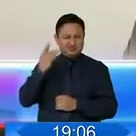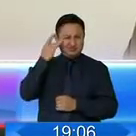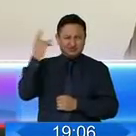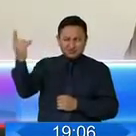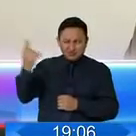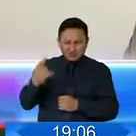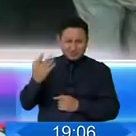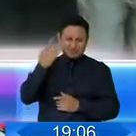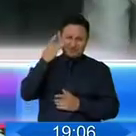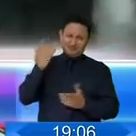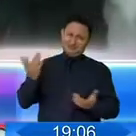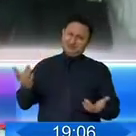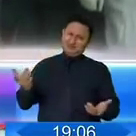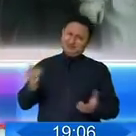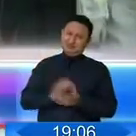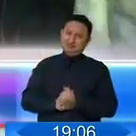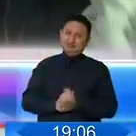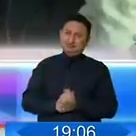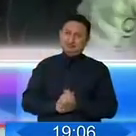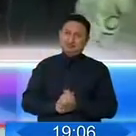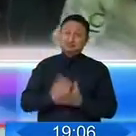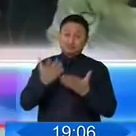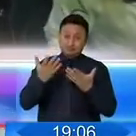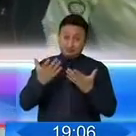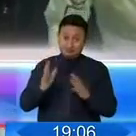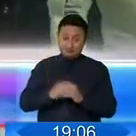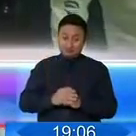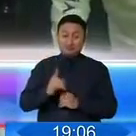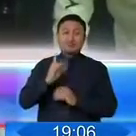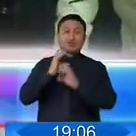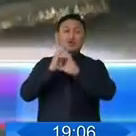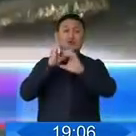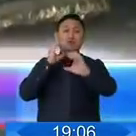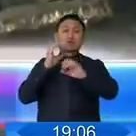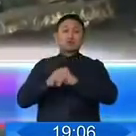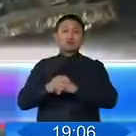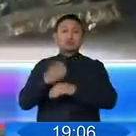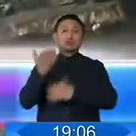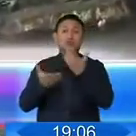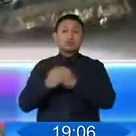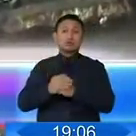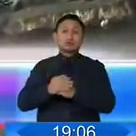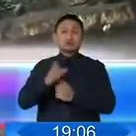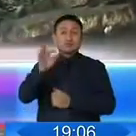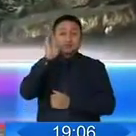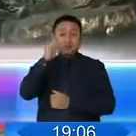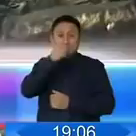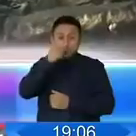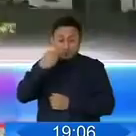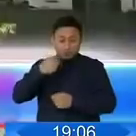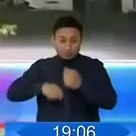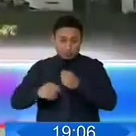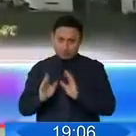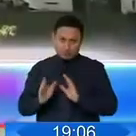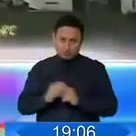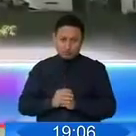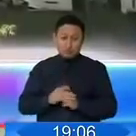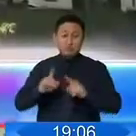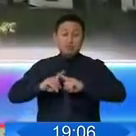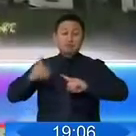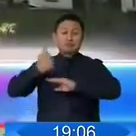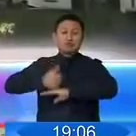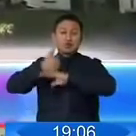tipo de sospechas. De momento no se han encontrado indicios de que el bus era utilizado para el transporte de sustancias ilícitas. Sin embargo,